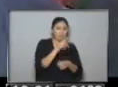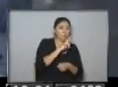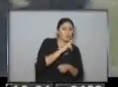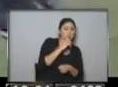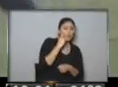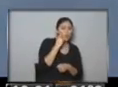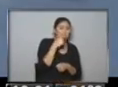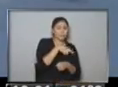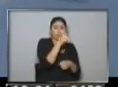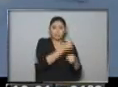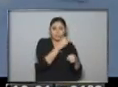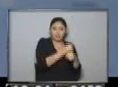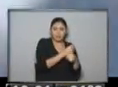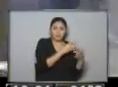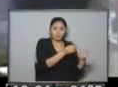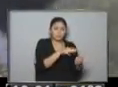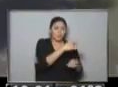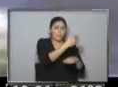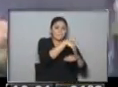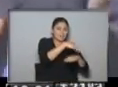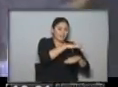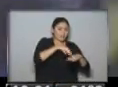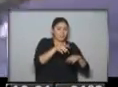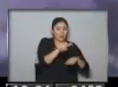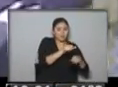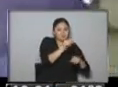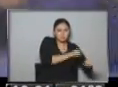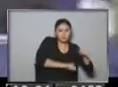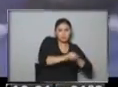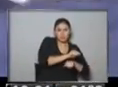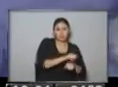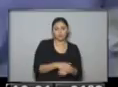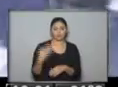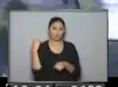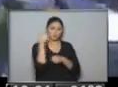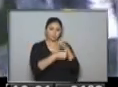que se encontraba trabajando en el lugar limpiando veredas y desagües.